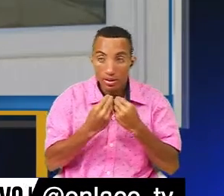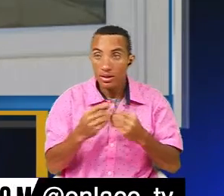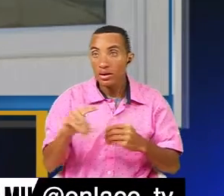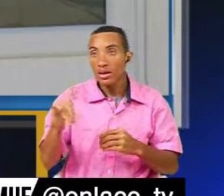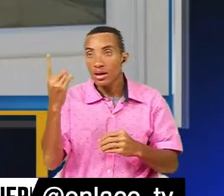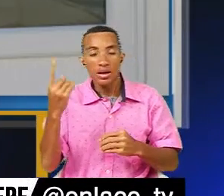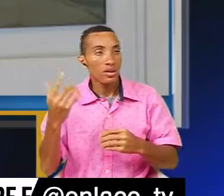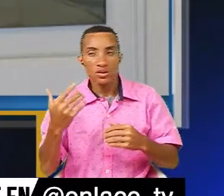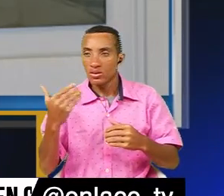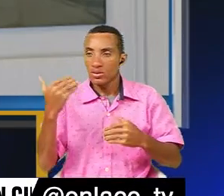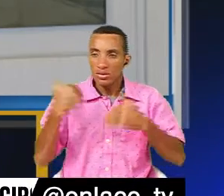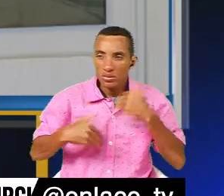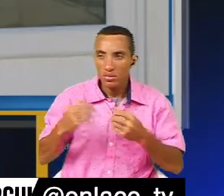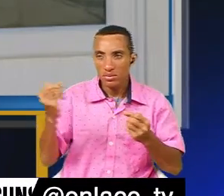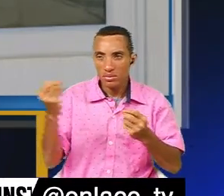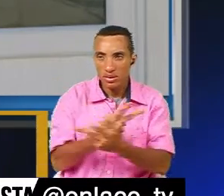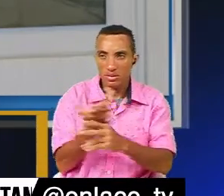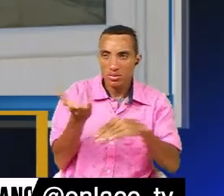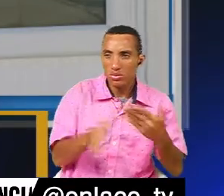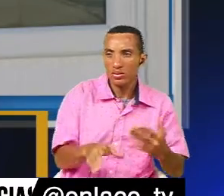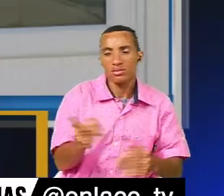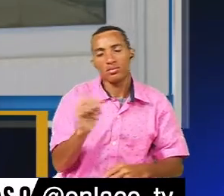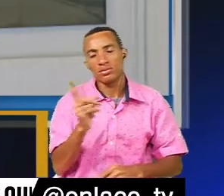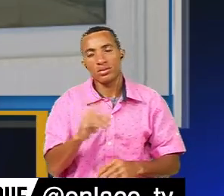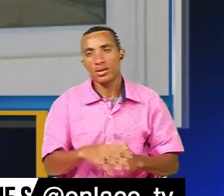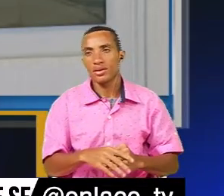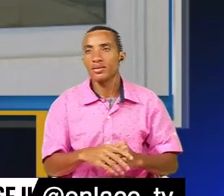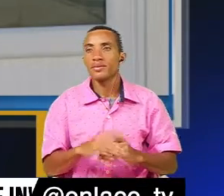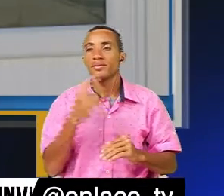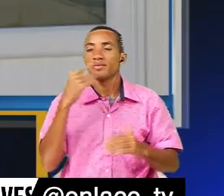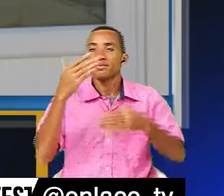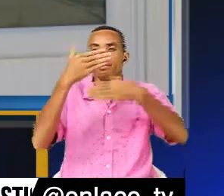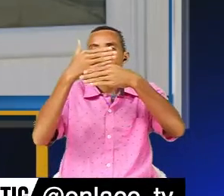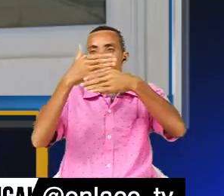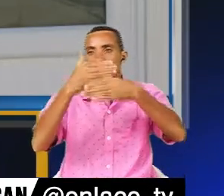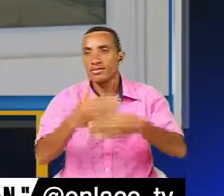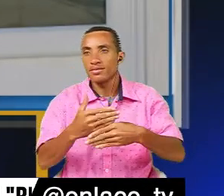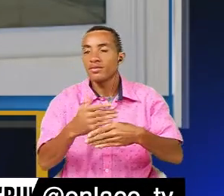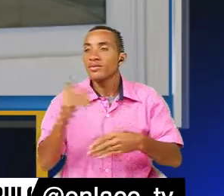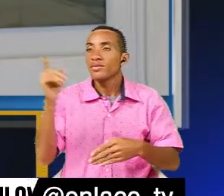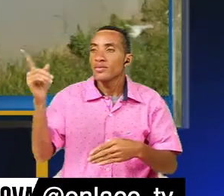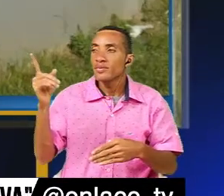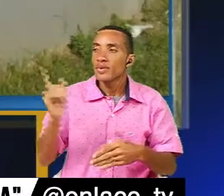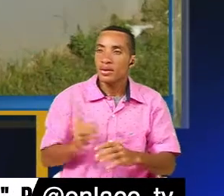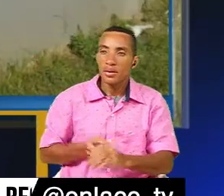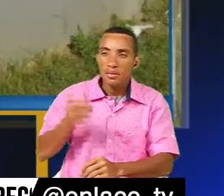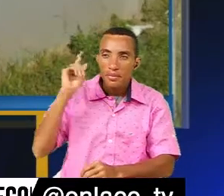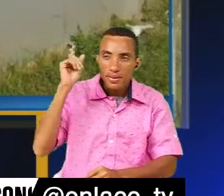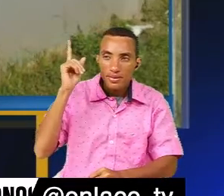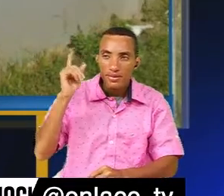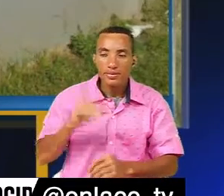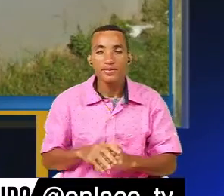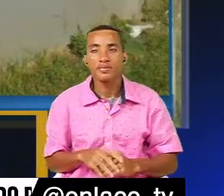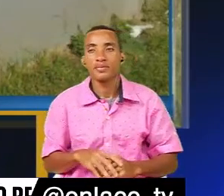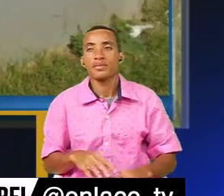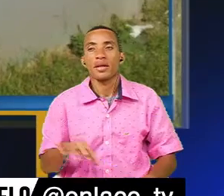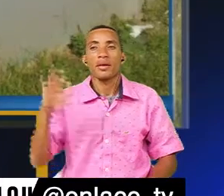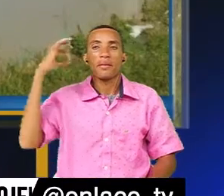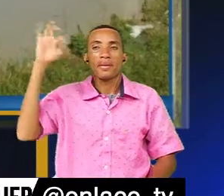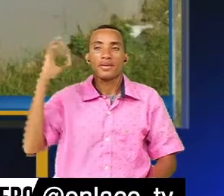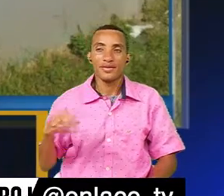presentaron víctimas, solamente daños materiales a una edificación de pastoral social y de jesuitas